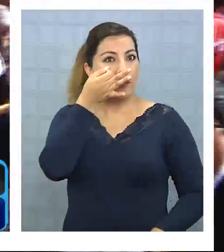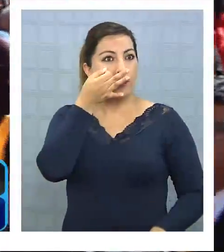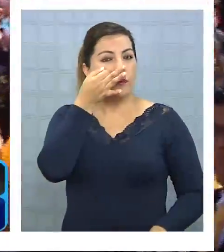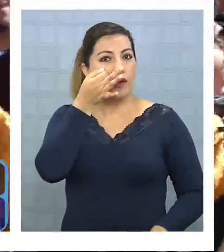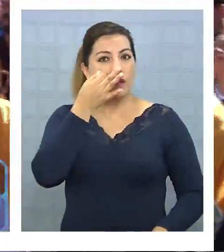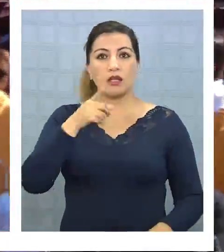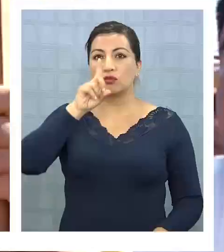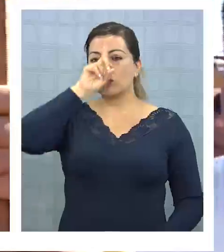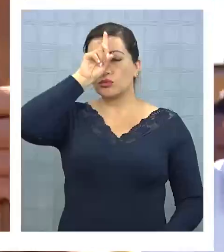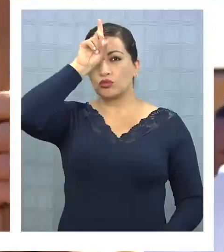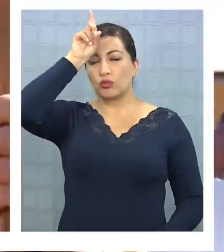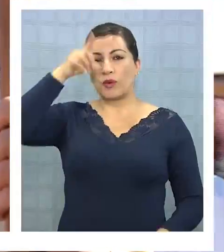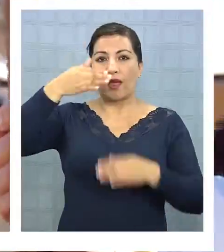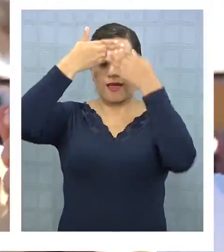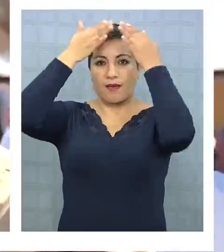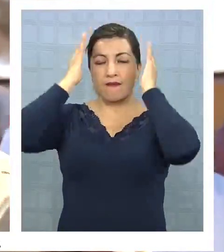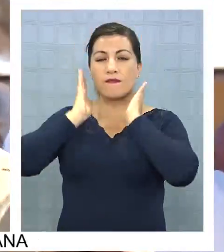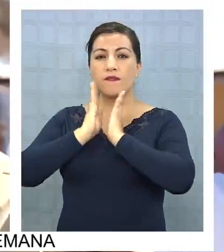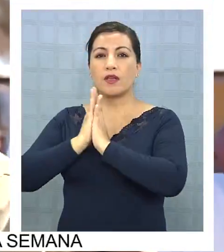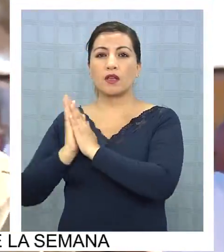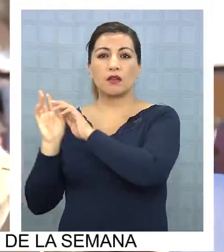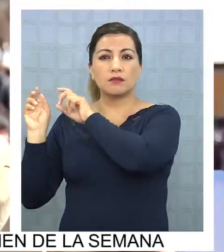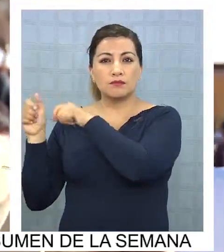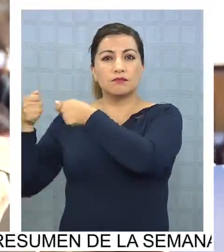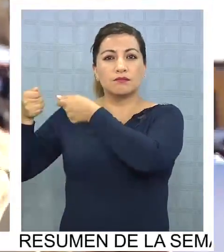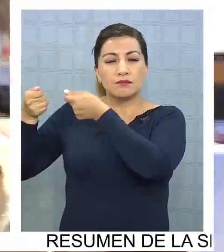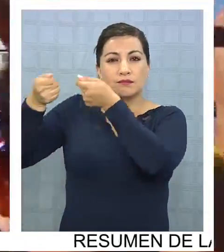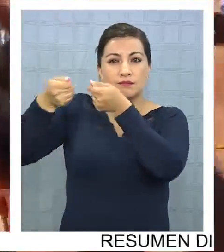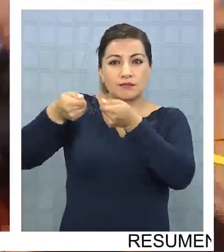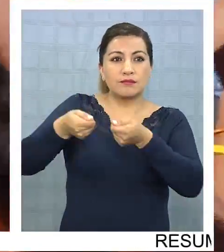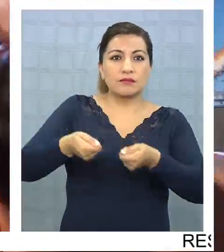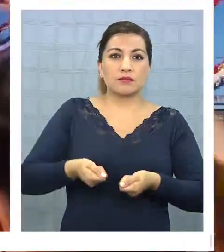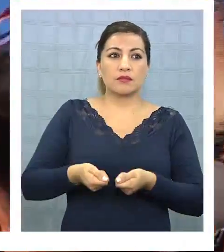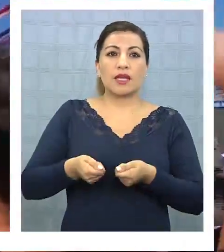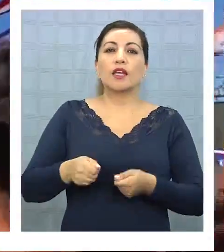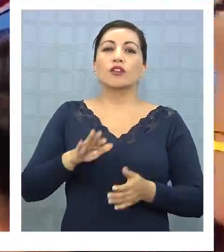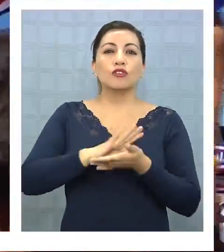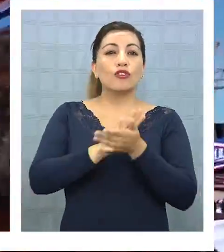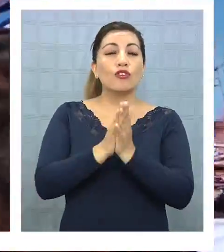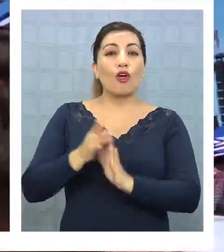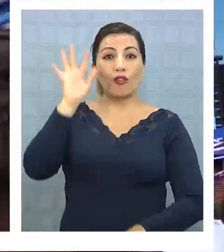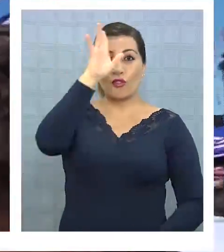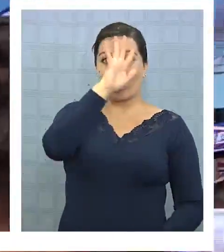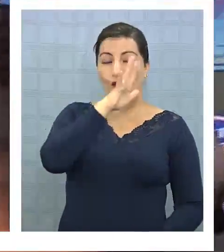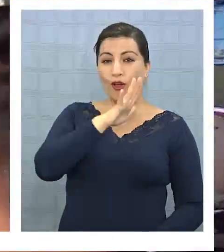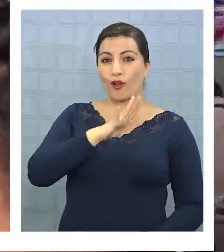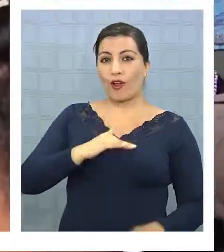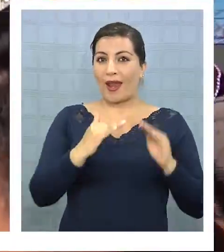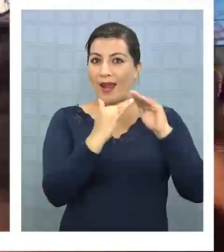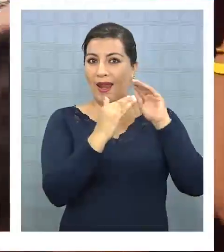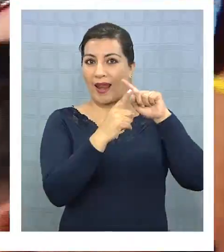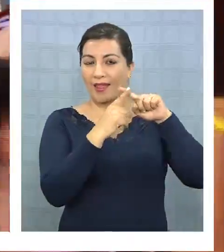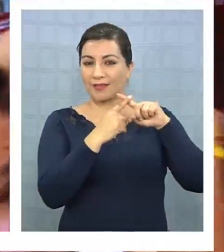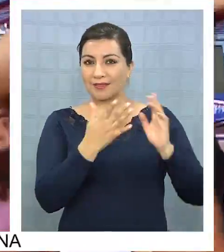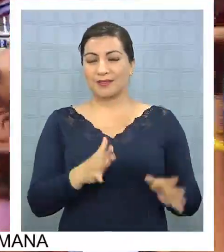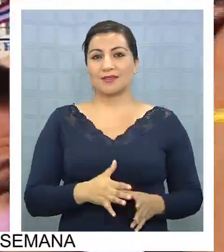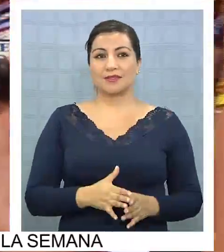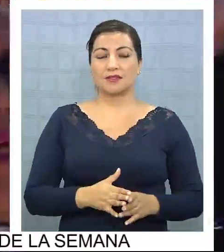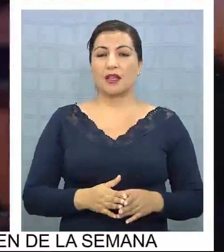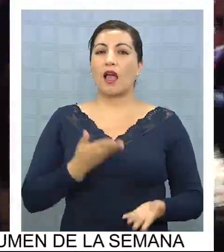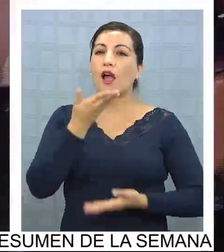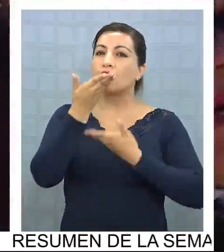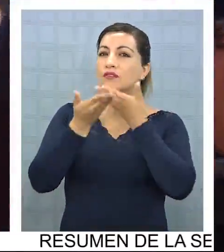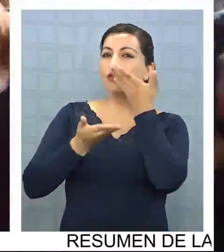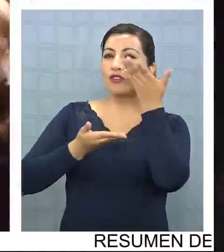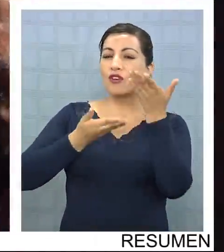tradicional bajada de la imagen de la virgen, acción que llenó de color el frontis de la iglesia. Con cantos,